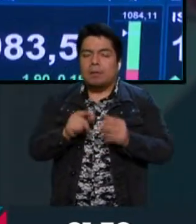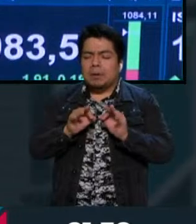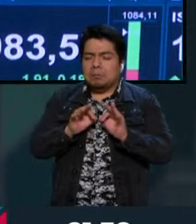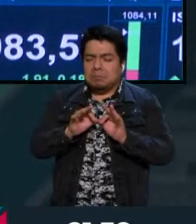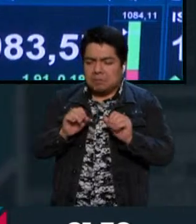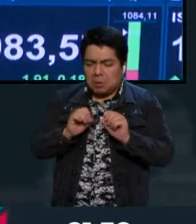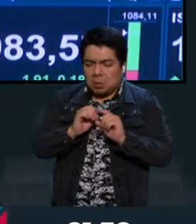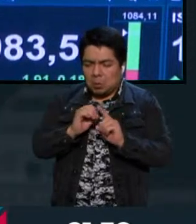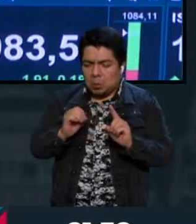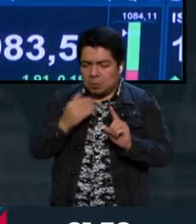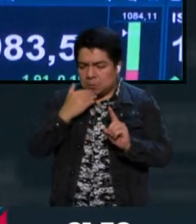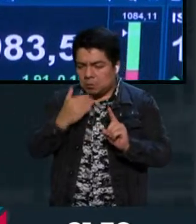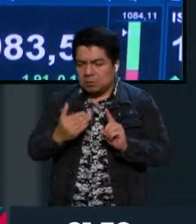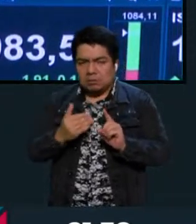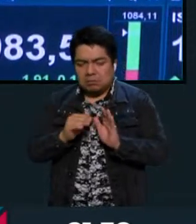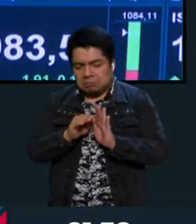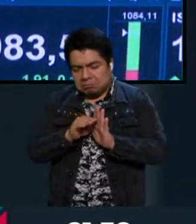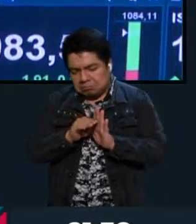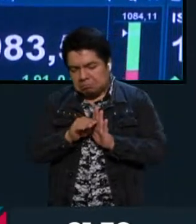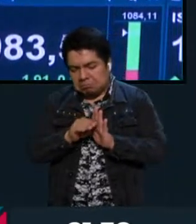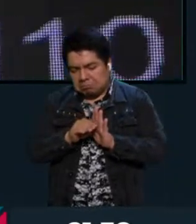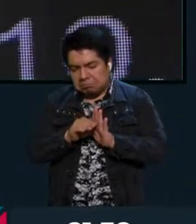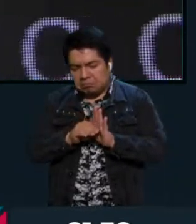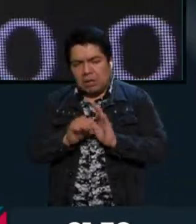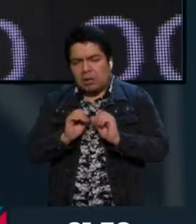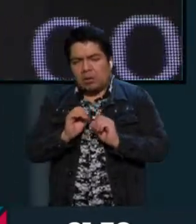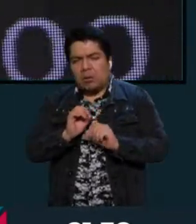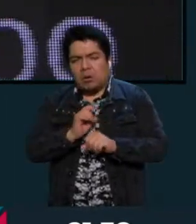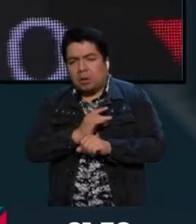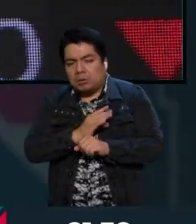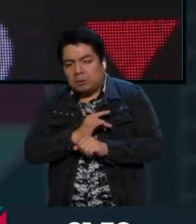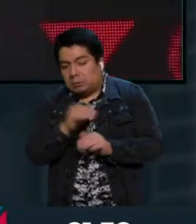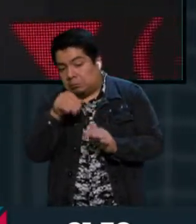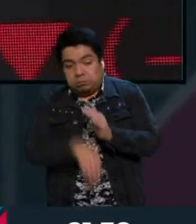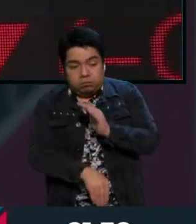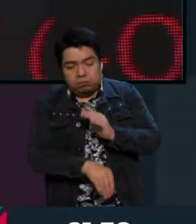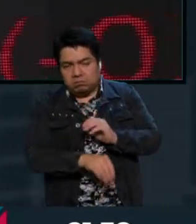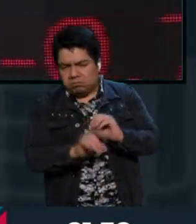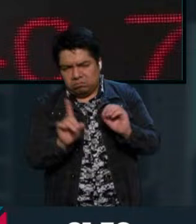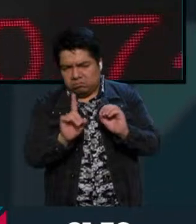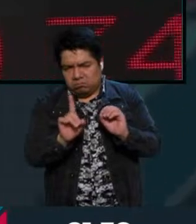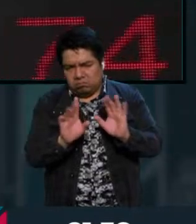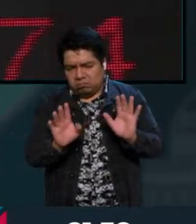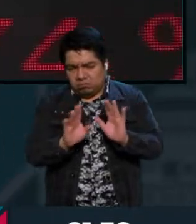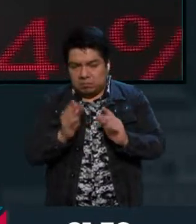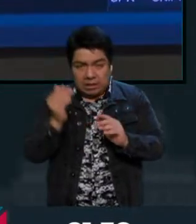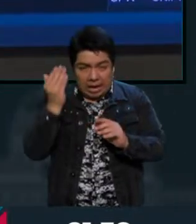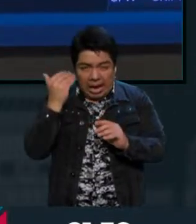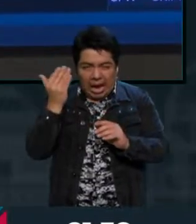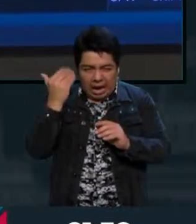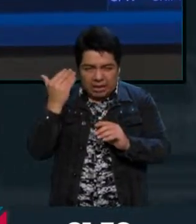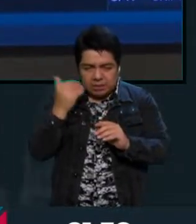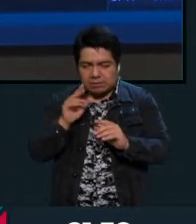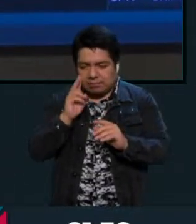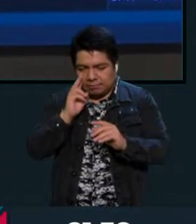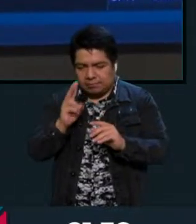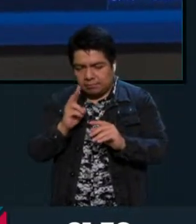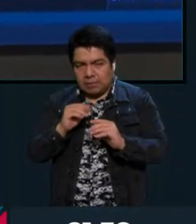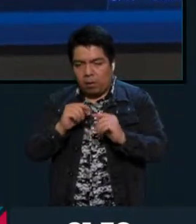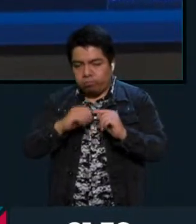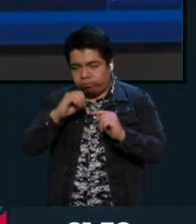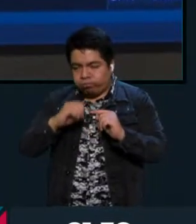como lo hemos visto, no lleva a ningún evento catastrófico, ¿no? Ya lo hemos visto en anteriores episodios de